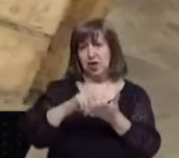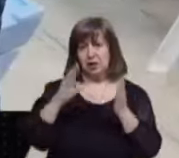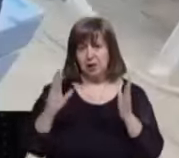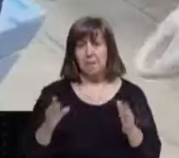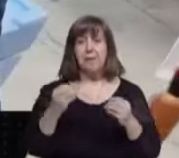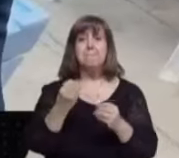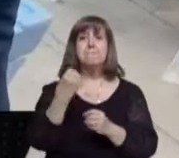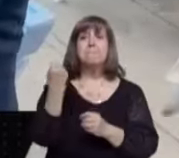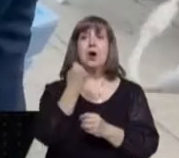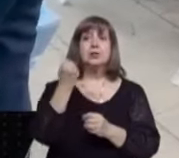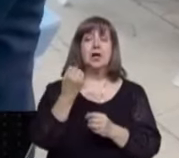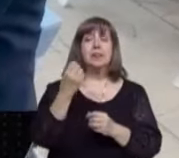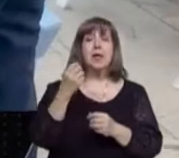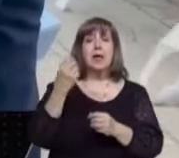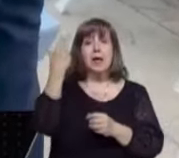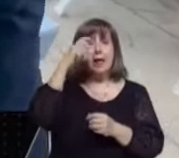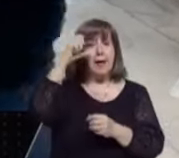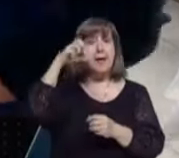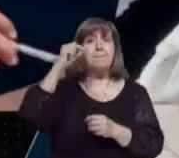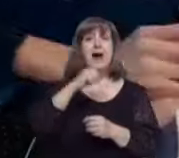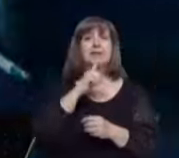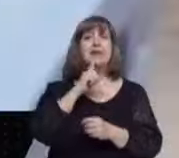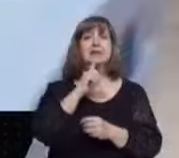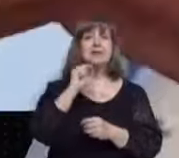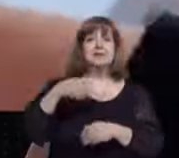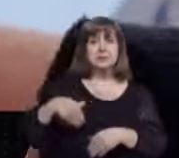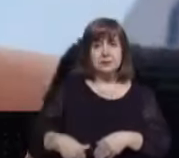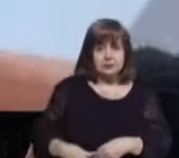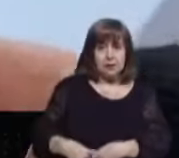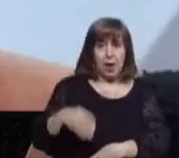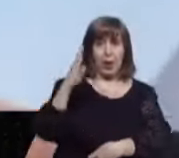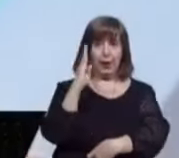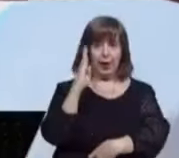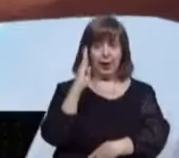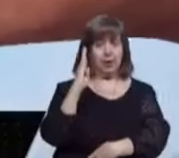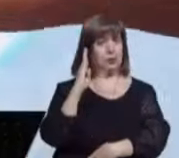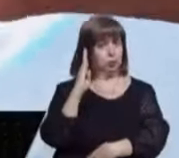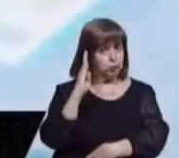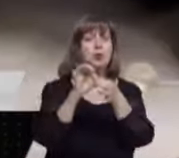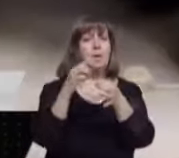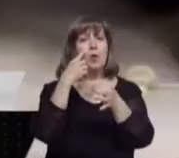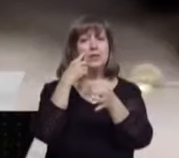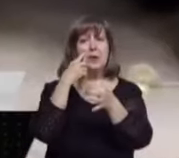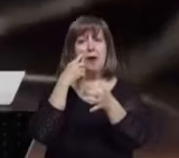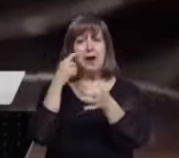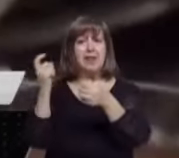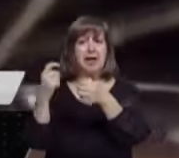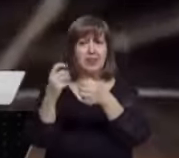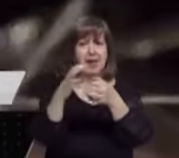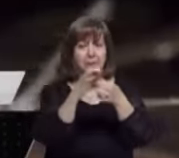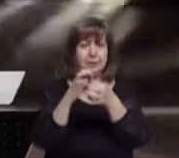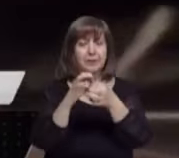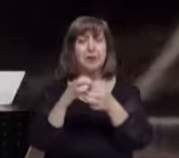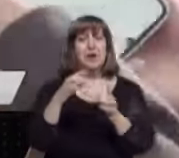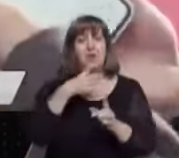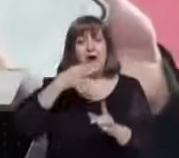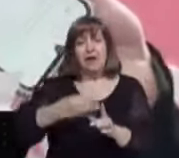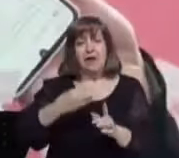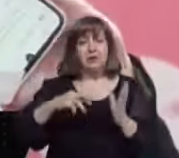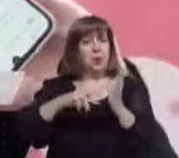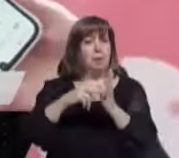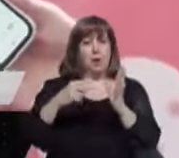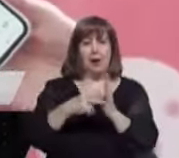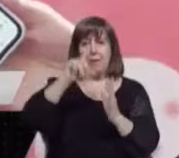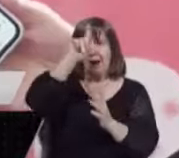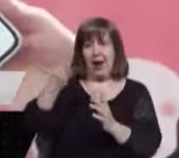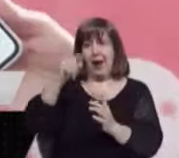Argentina. Fulminante significa requiere un trasplante hepático, y esa vacuna está disponible de manera gratuita para todos los grupos etarios. Es una problemática nacional